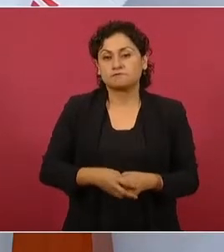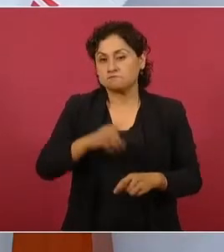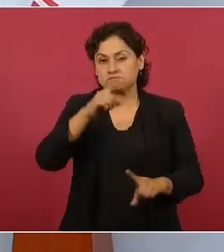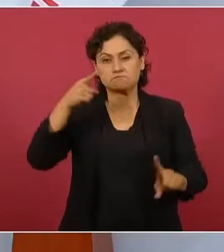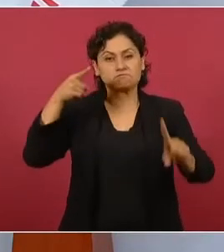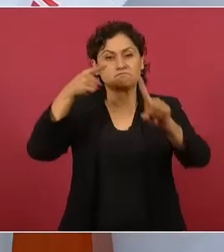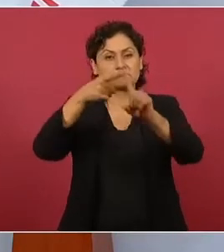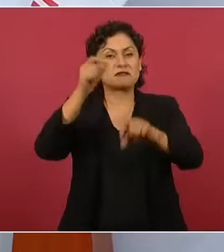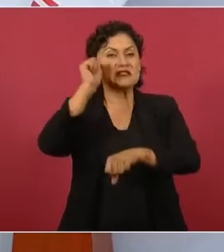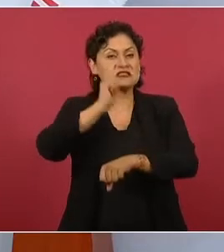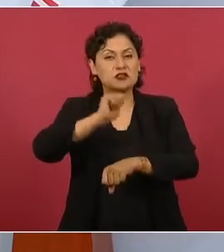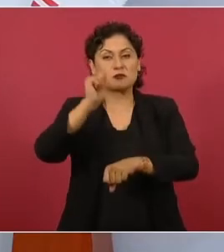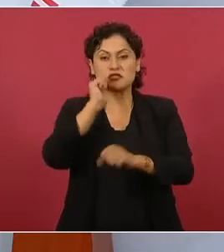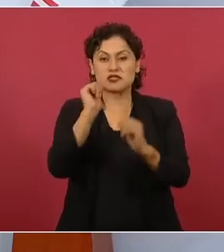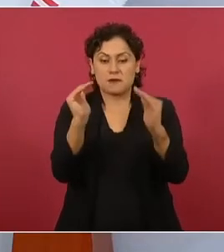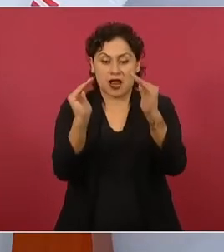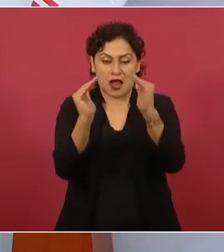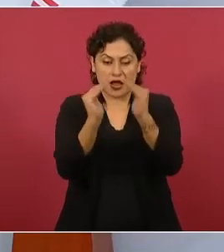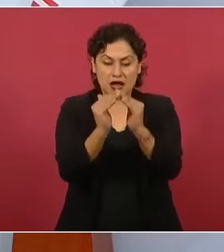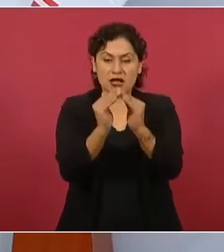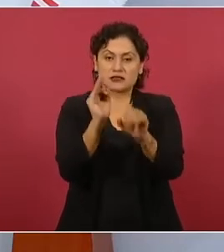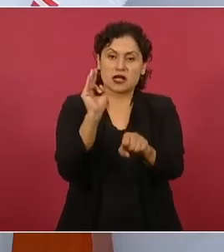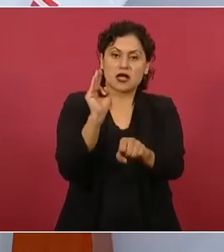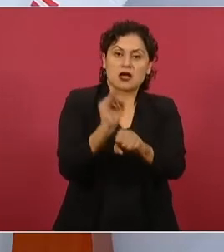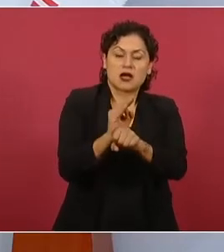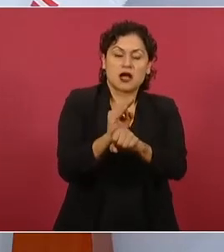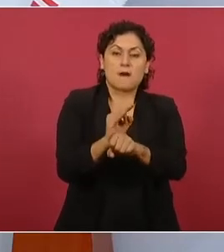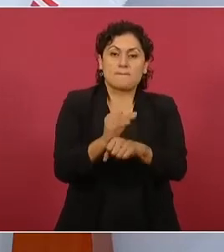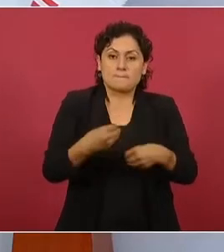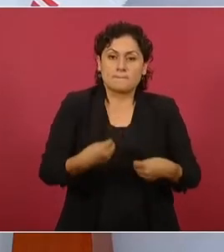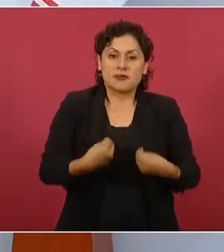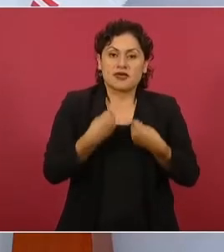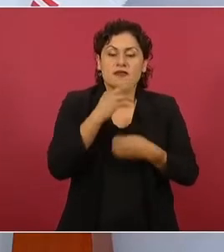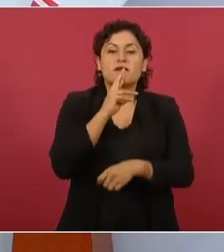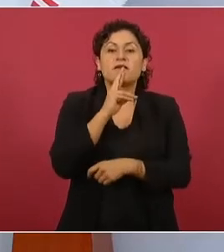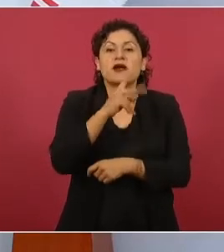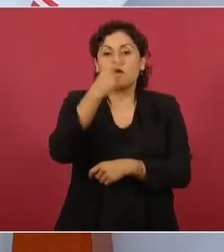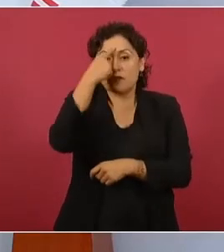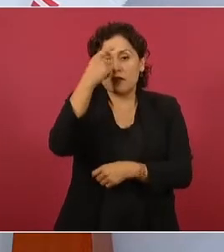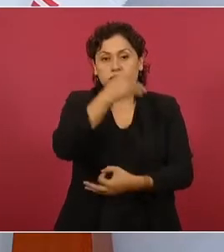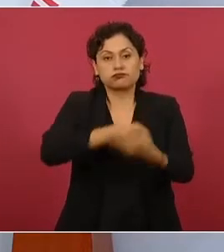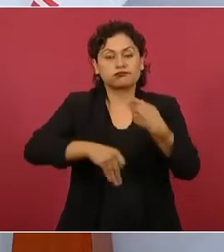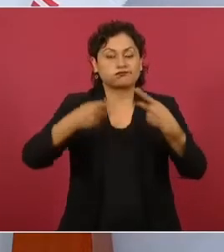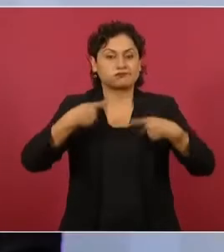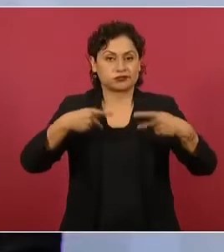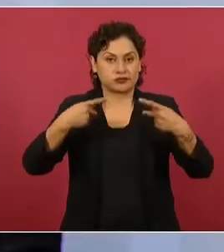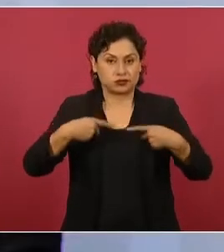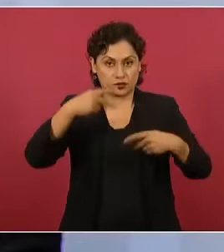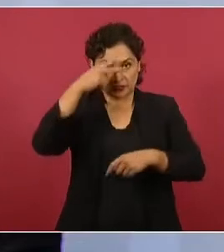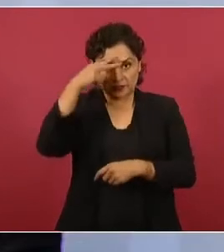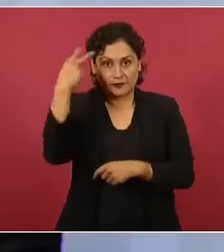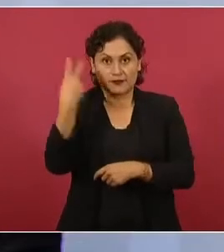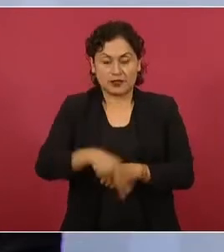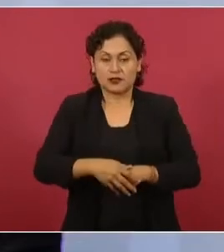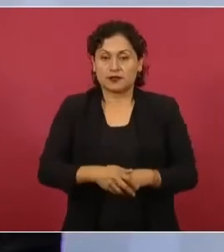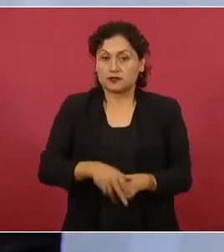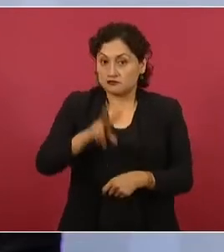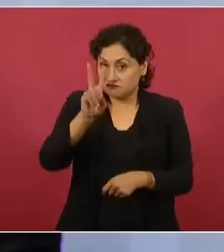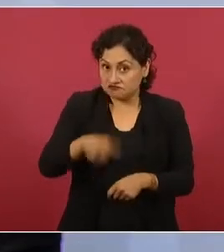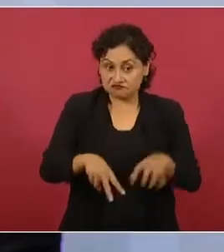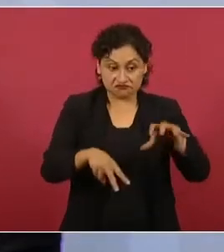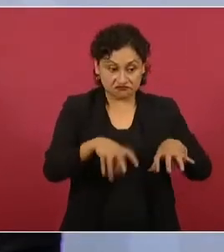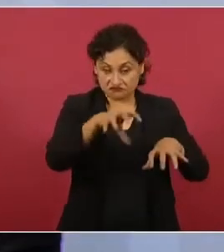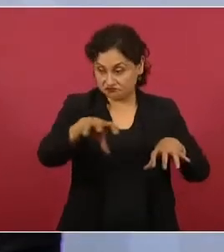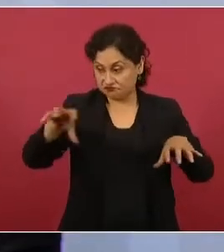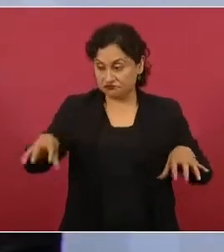mejores condiciones de vida para los trabajadores mexicanos. Lo que sigue es demostrar que el tripartismo sigue siendo útil en esta